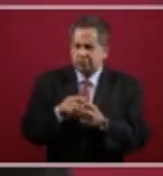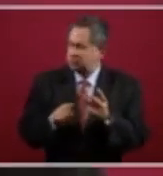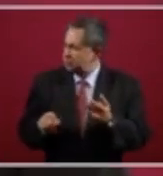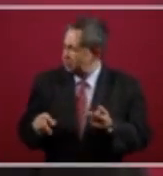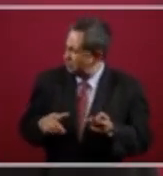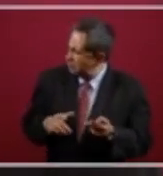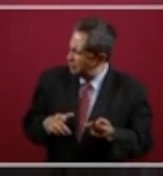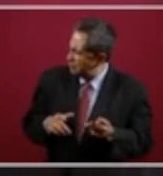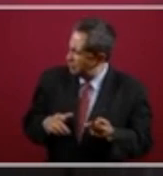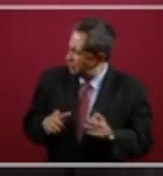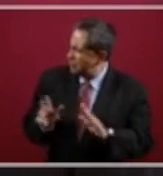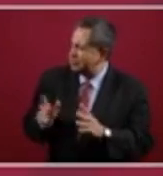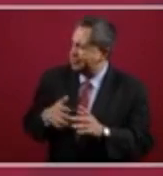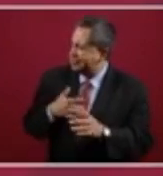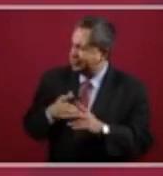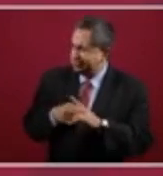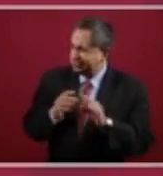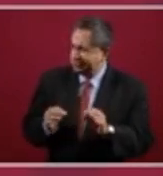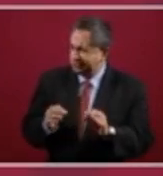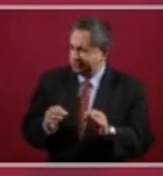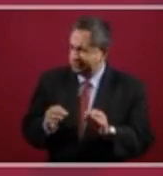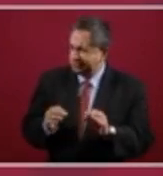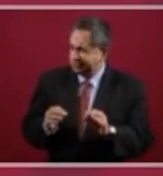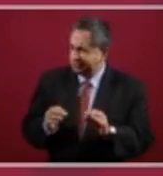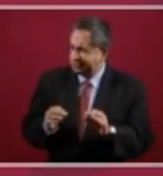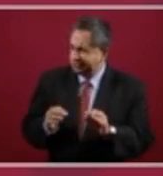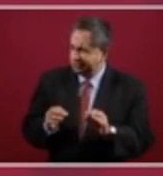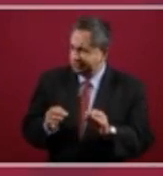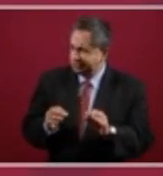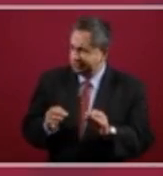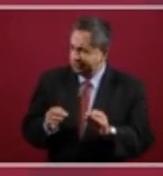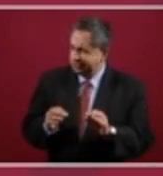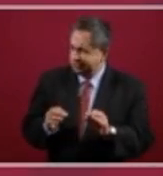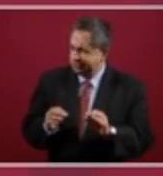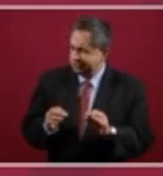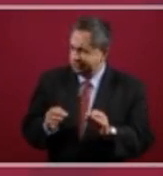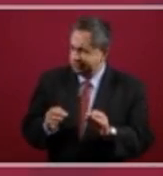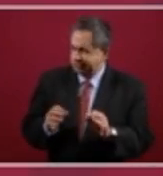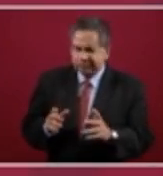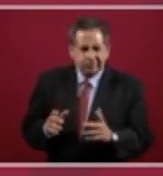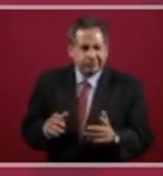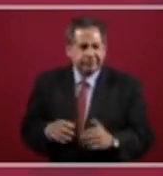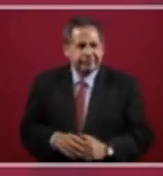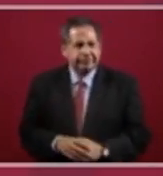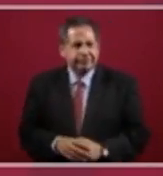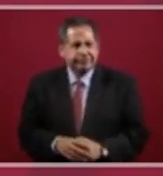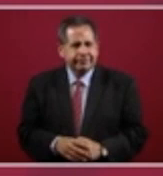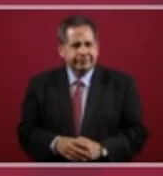35 y